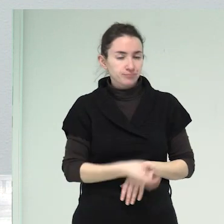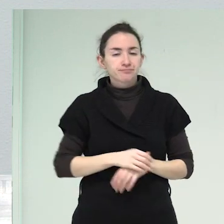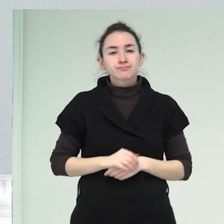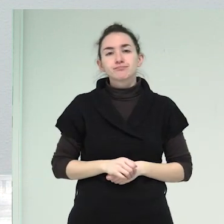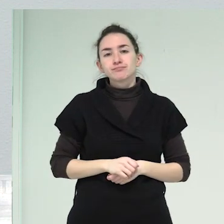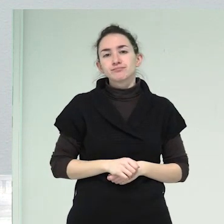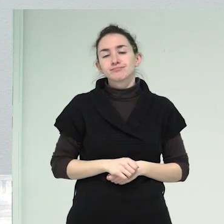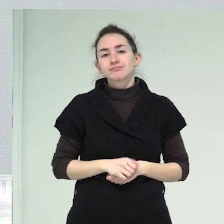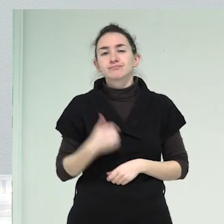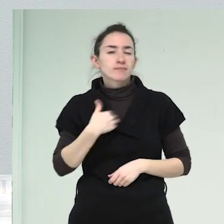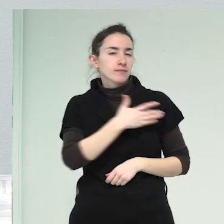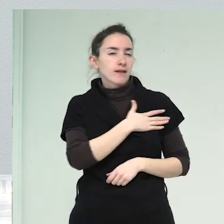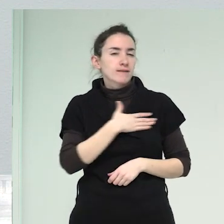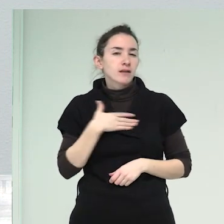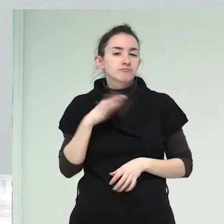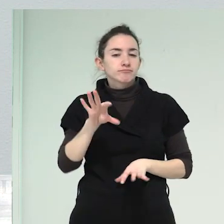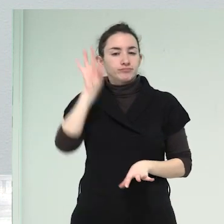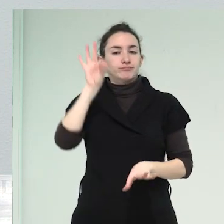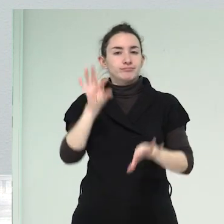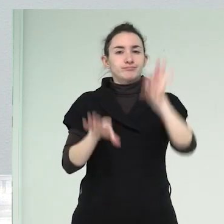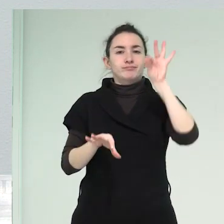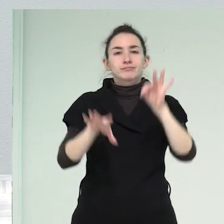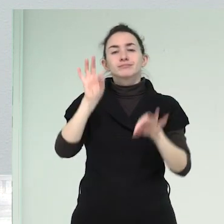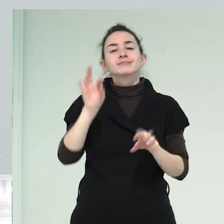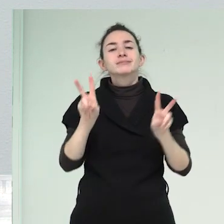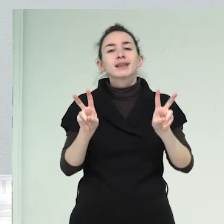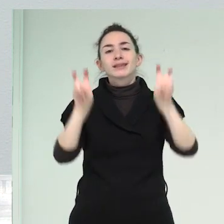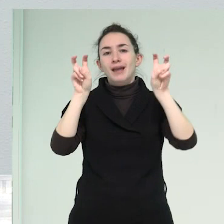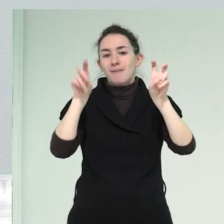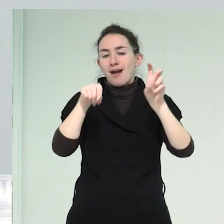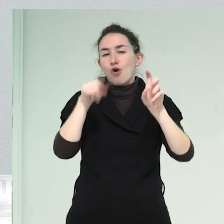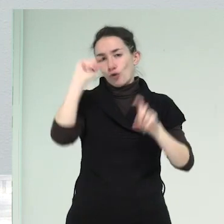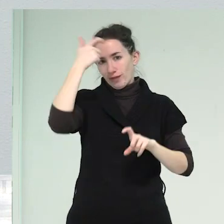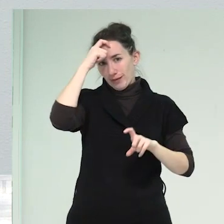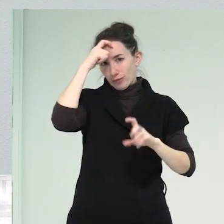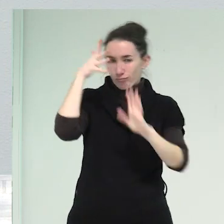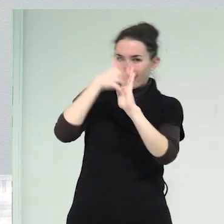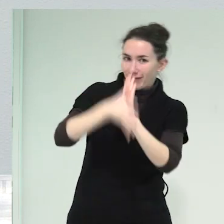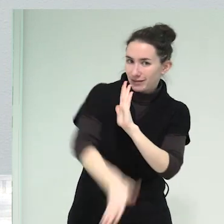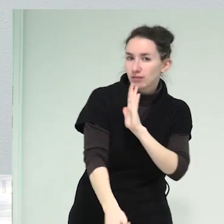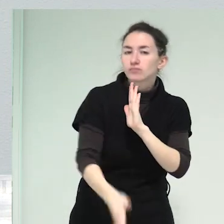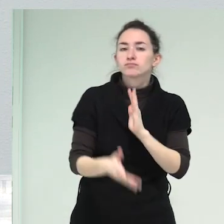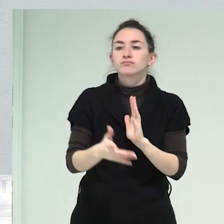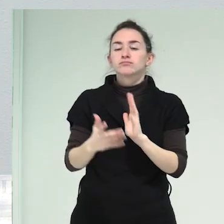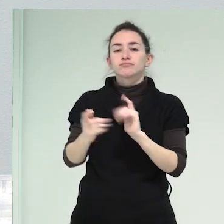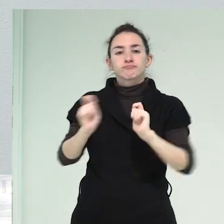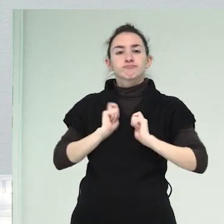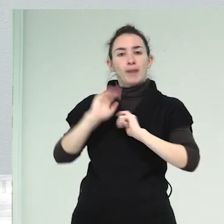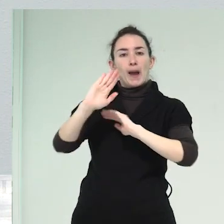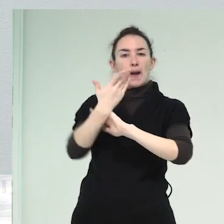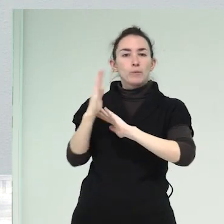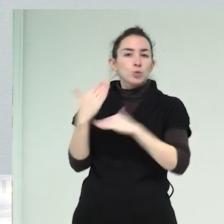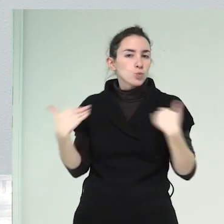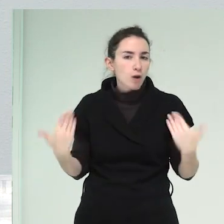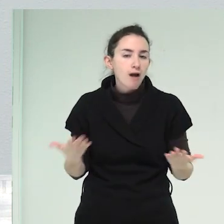Trataré de brindar elementos para la construcción del desarrollo de ese concepto, sus aportes, sus propuestas, y